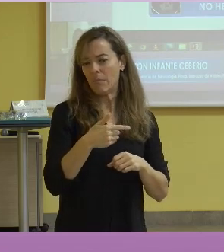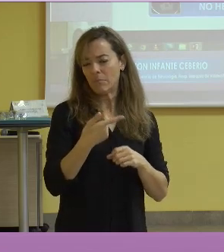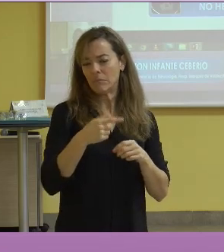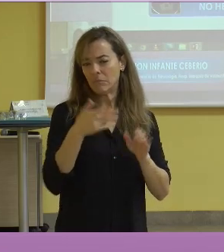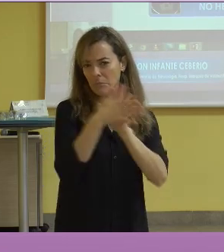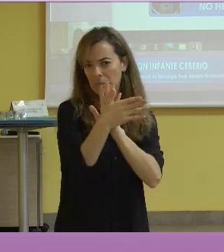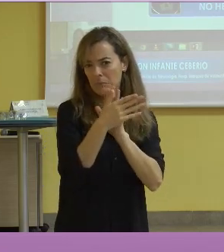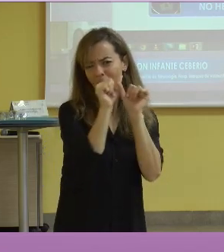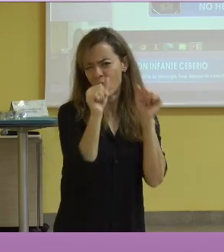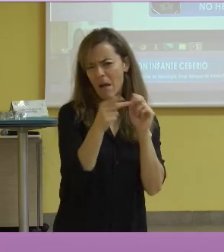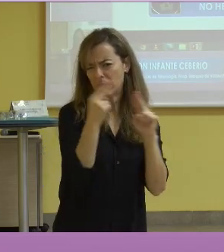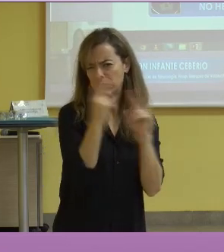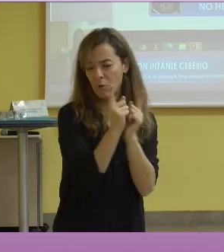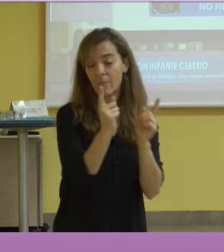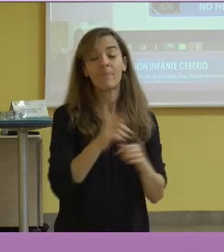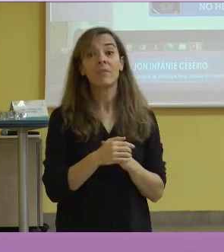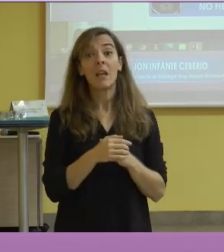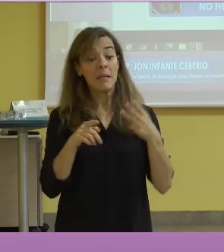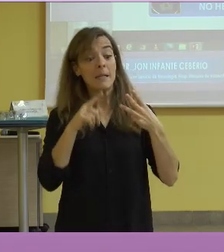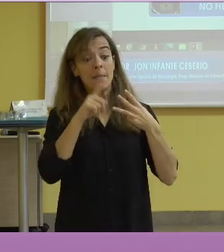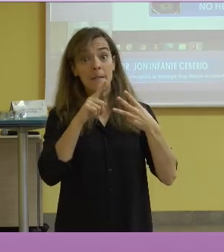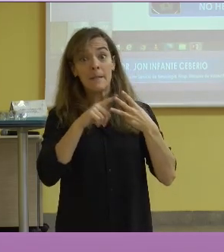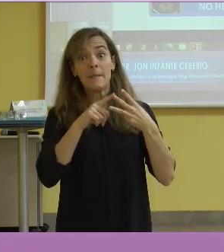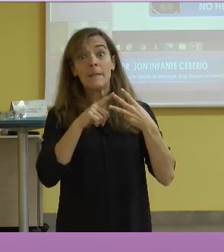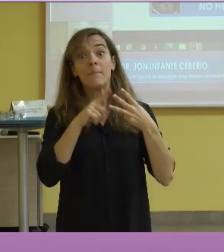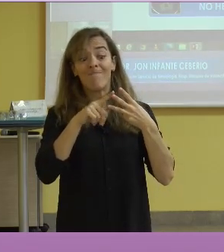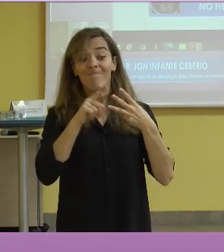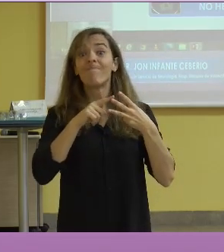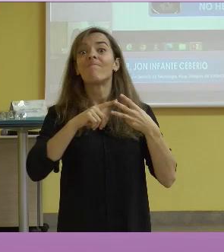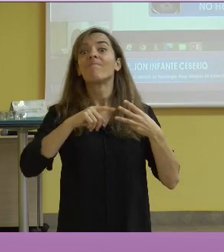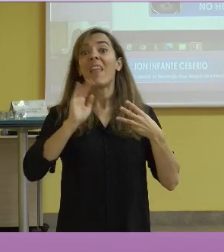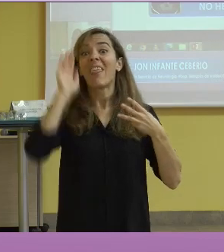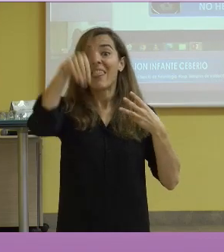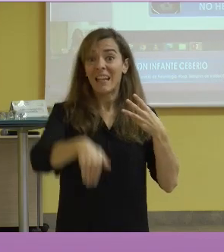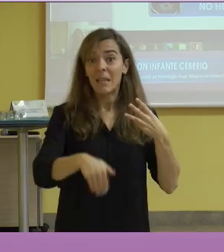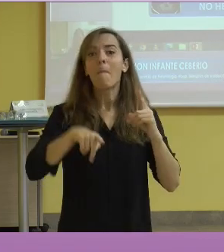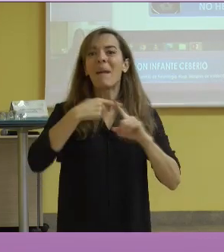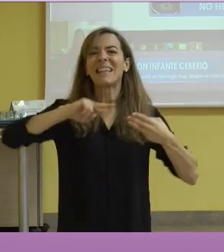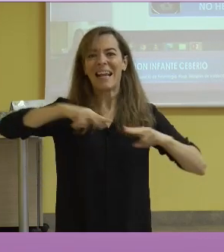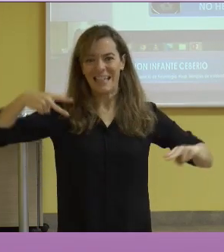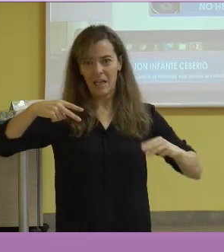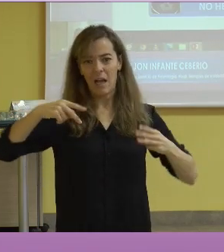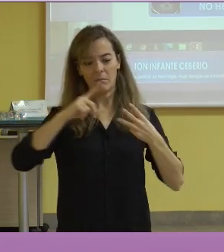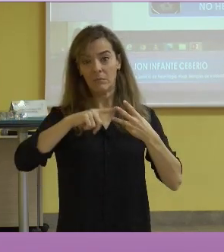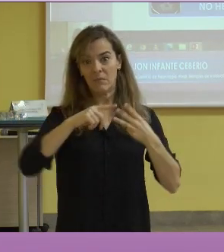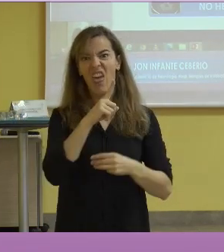rápida. Y luego dentro de las degenerativas tenemos una buena parte que son genéticas. Como digo, más de